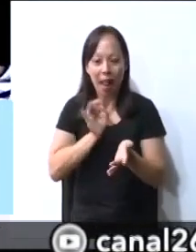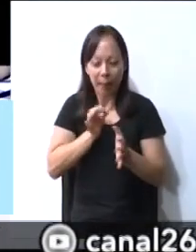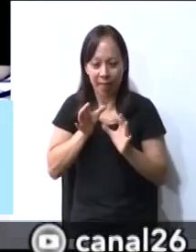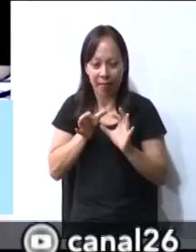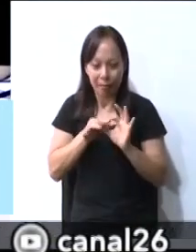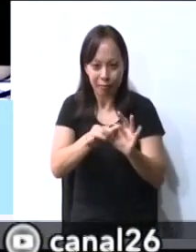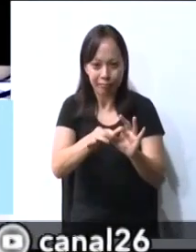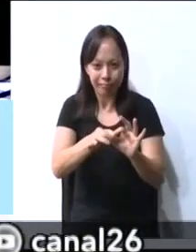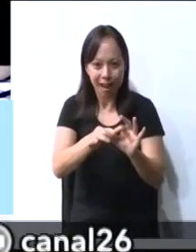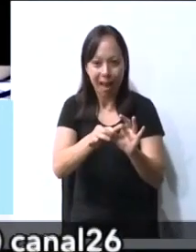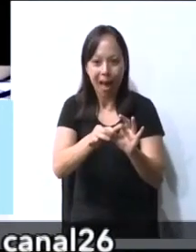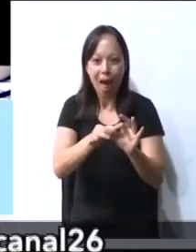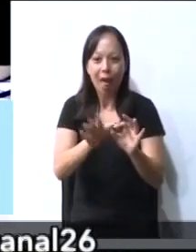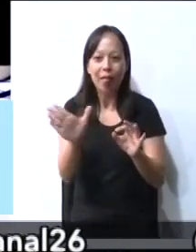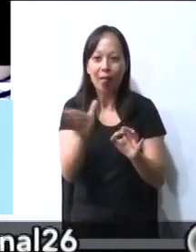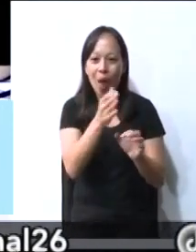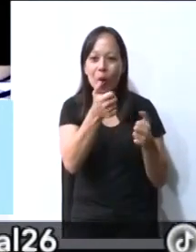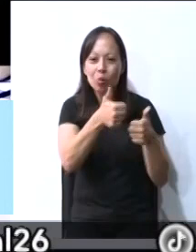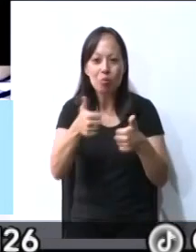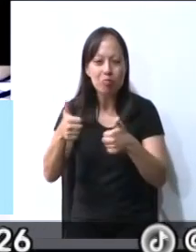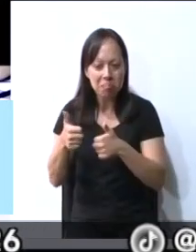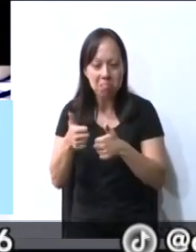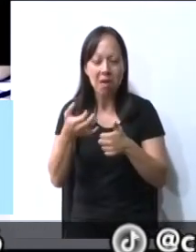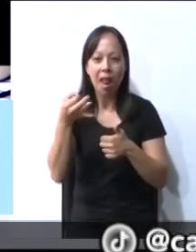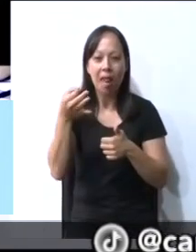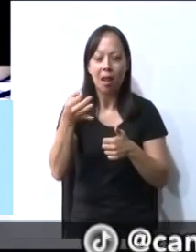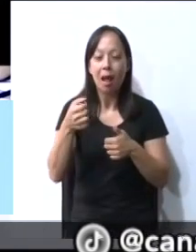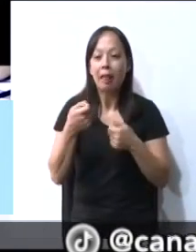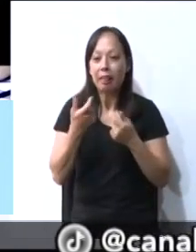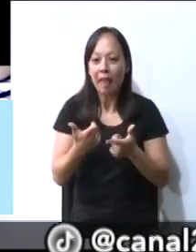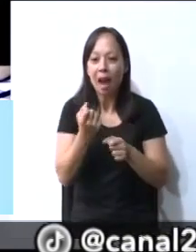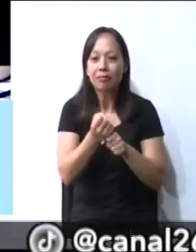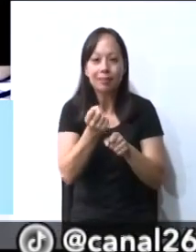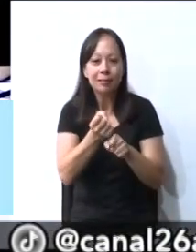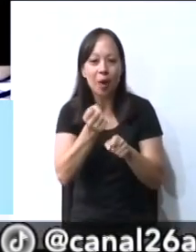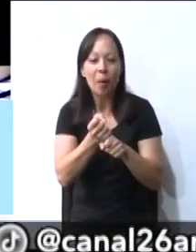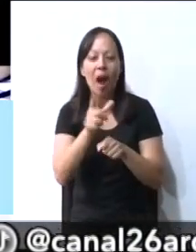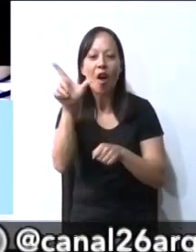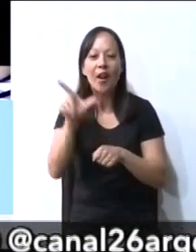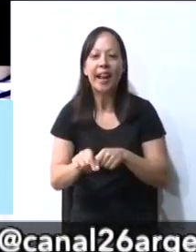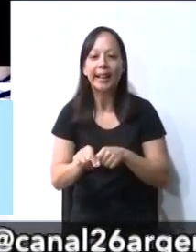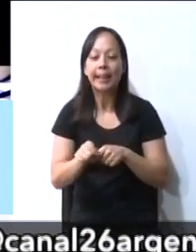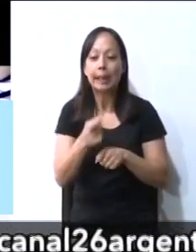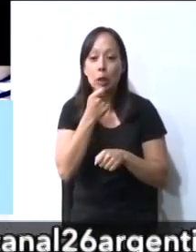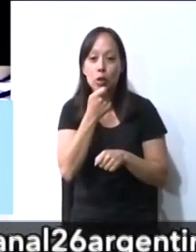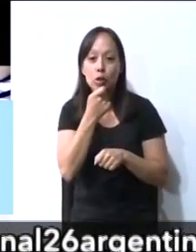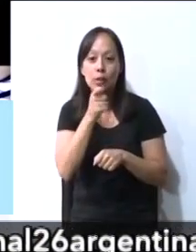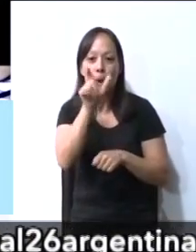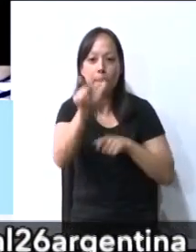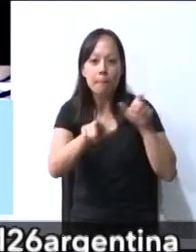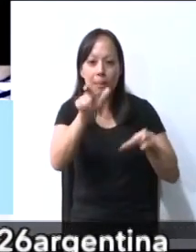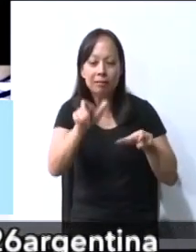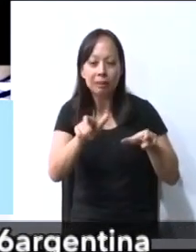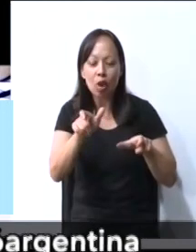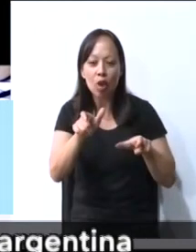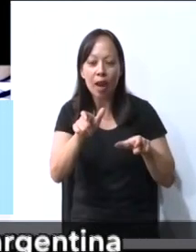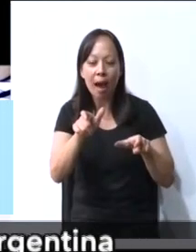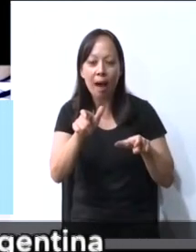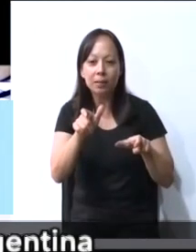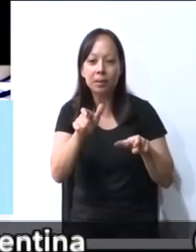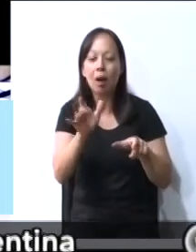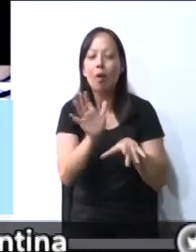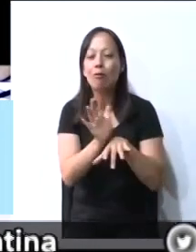Es urgente generar trabajo en la Argentina para que nunca más ningún argentino sienta que no tiene lugar en su